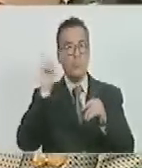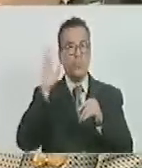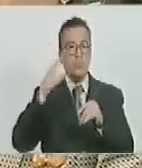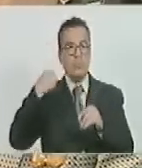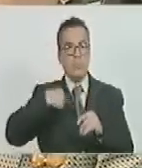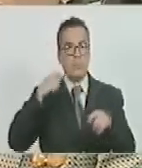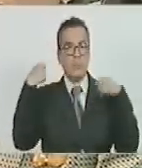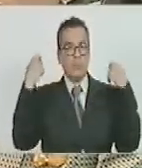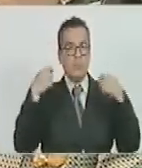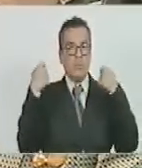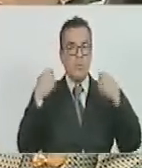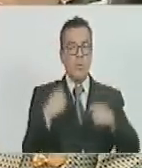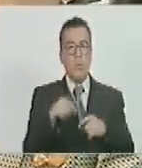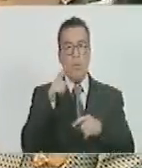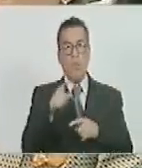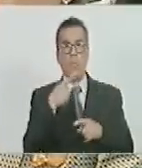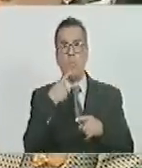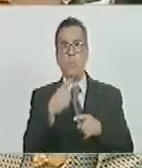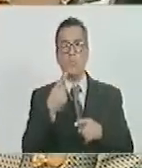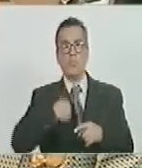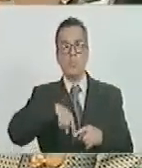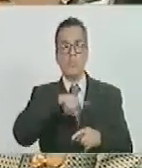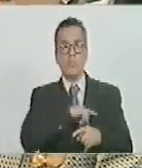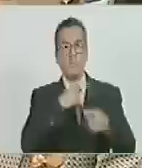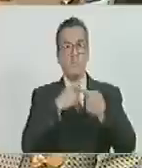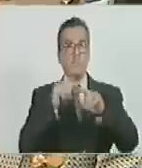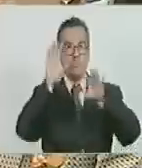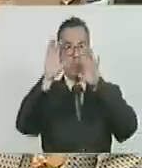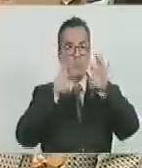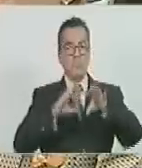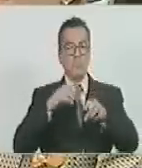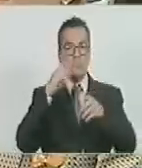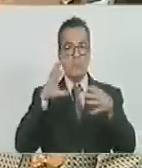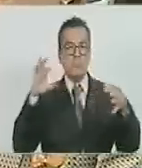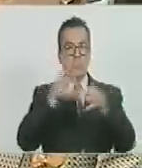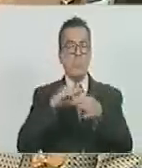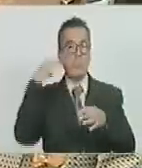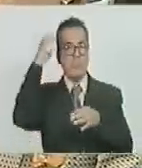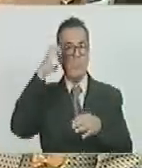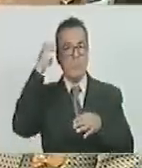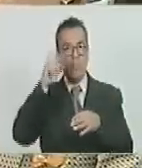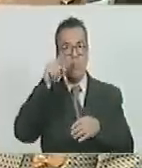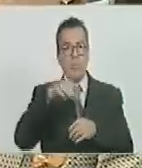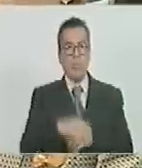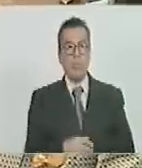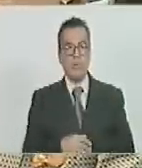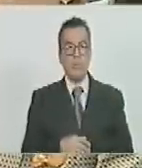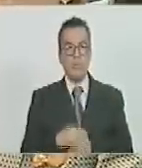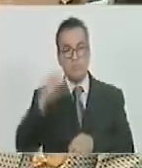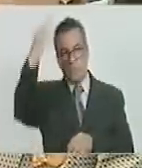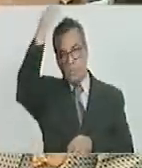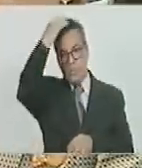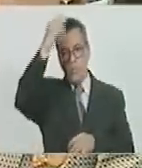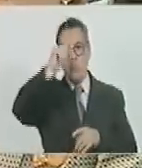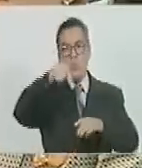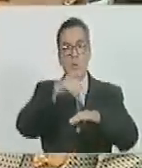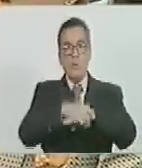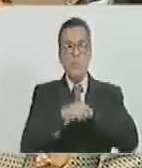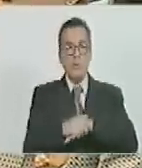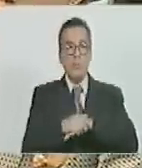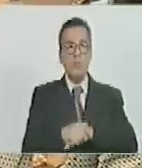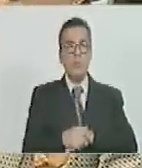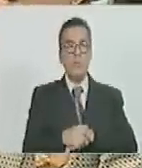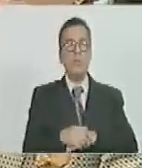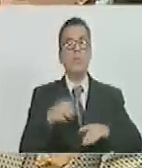debemos celebrar. Sirva este hito para que los otros países de la Unión Europea tomen el ejemplo, para que el Reino de Inglaterra también, del